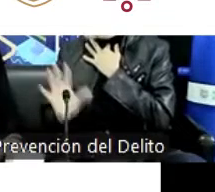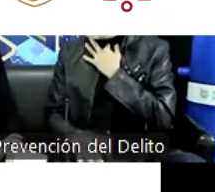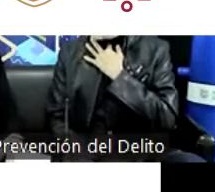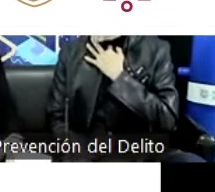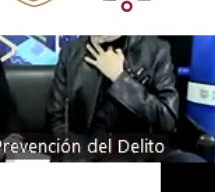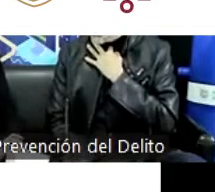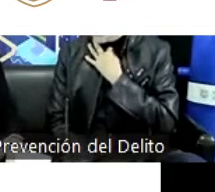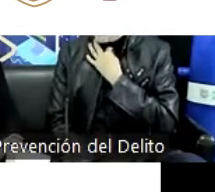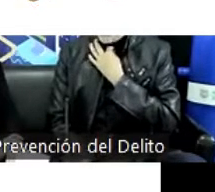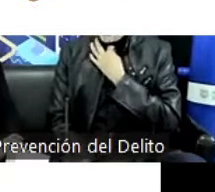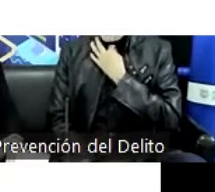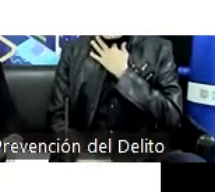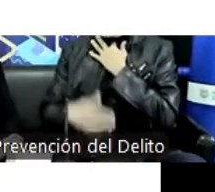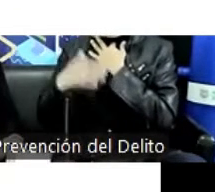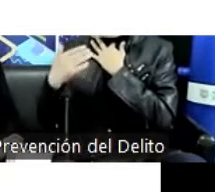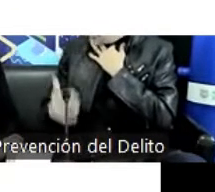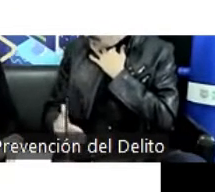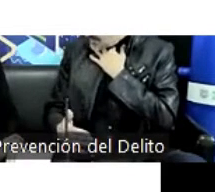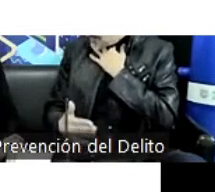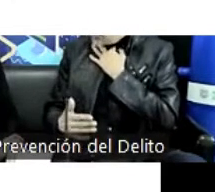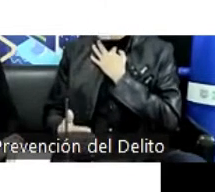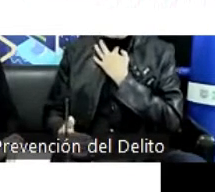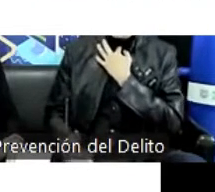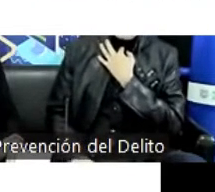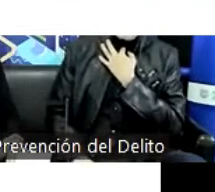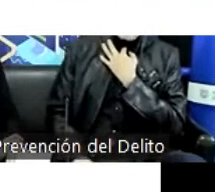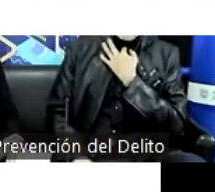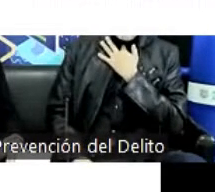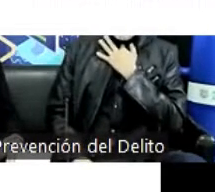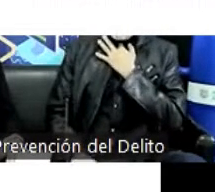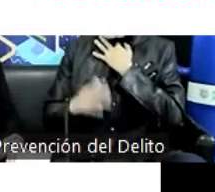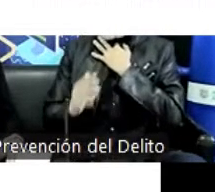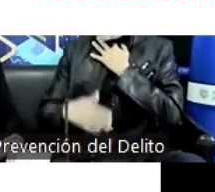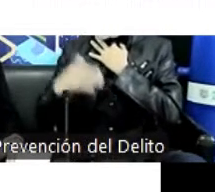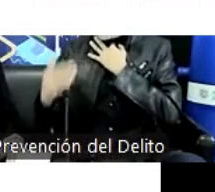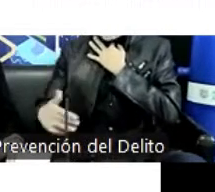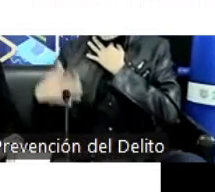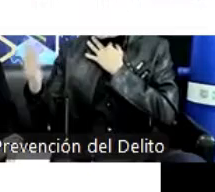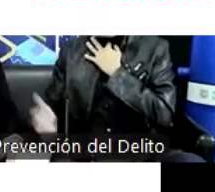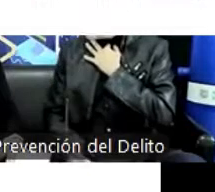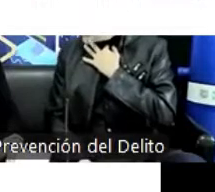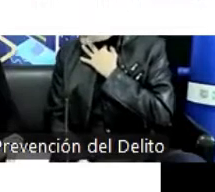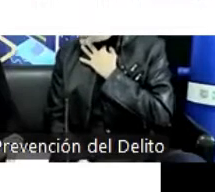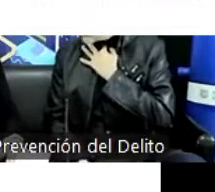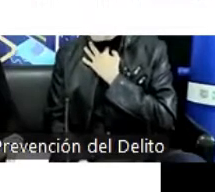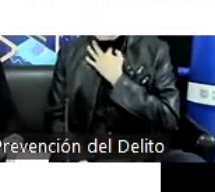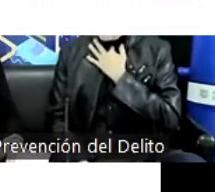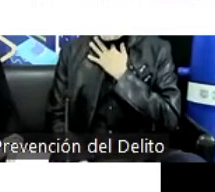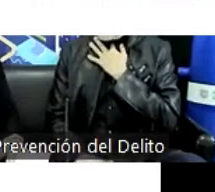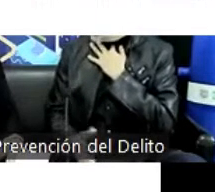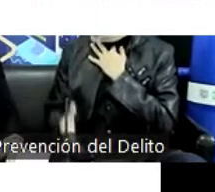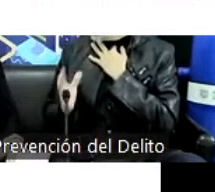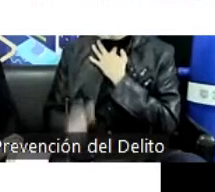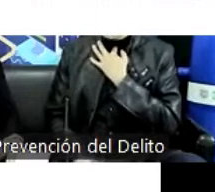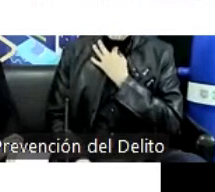12, 15 sesiones, con un seguimiento cada 3, cada 6, cada 9 meses,